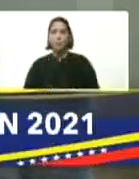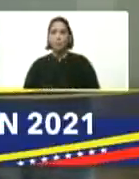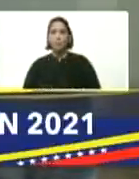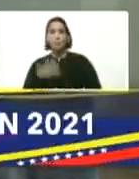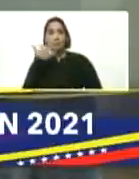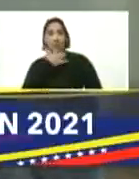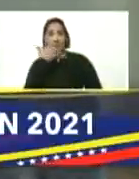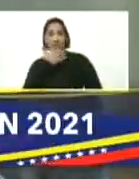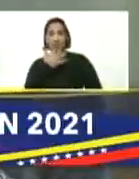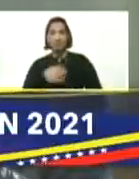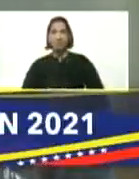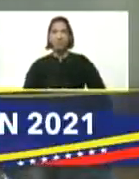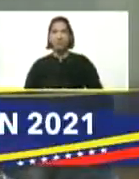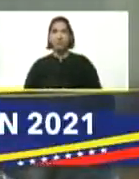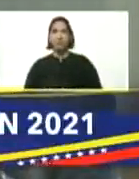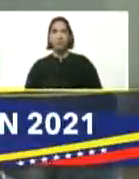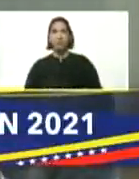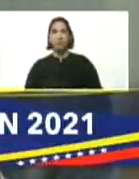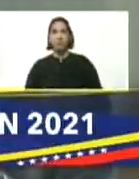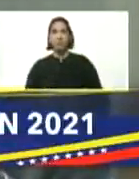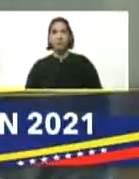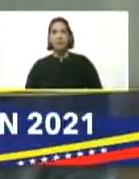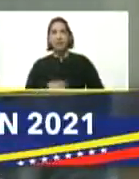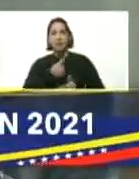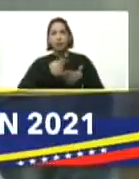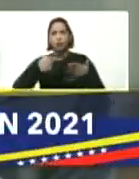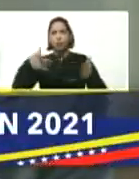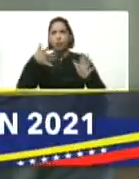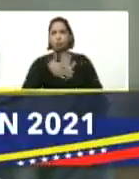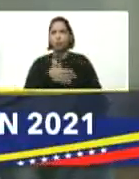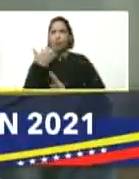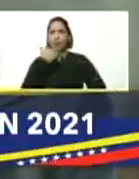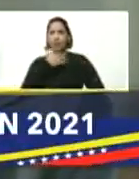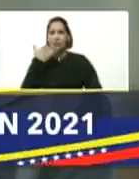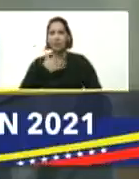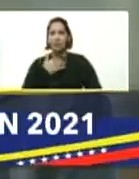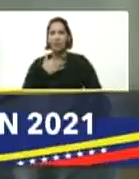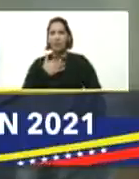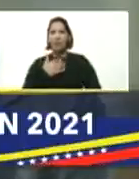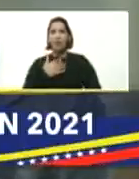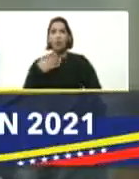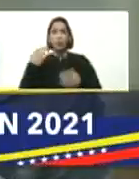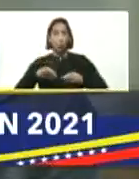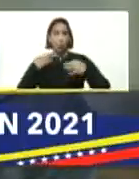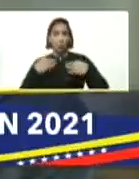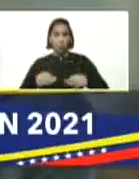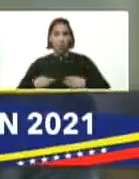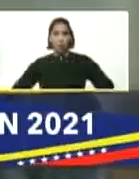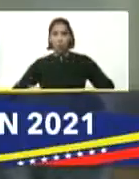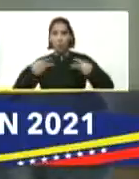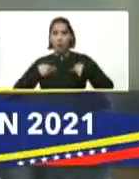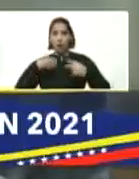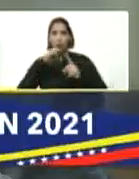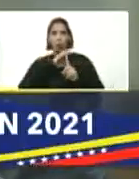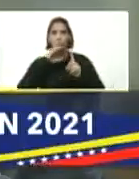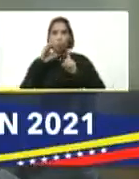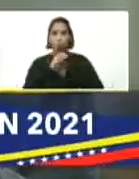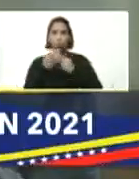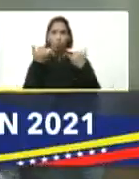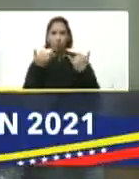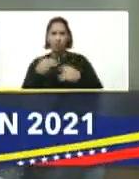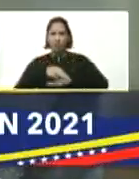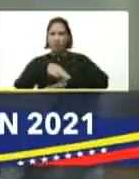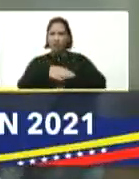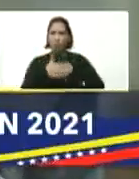risa, de un estudio sobre la risa, que es uno de los rasgos fundamentales del ser humano, y que con la cultura moderna dejó de